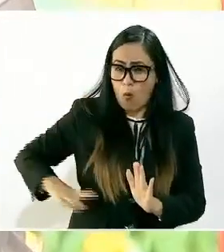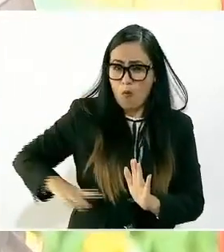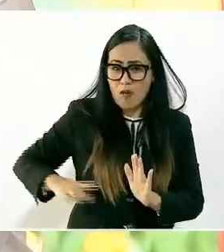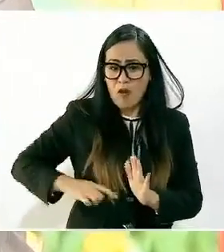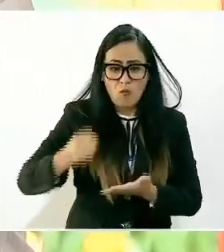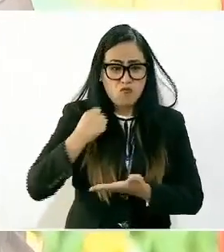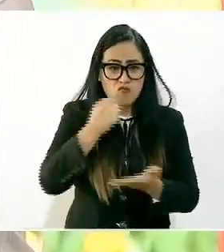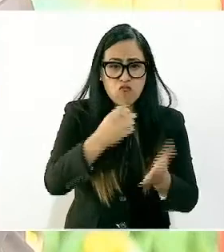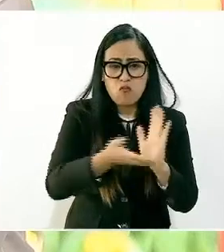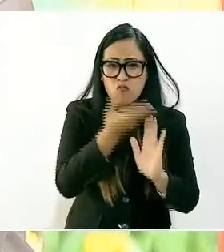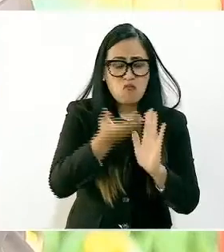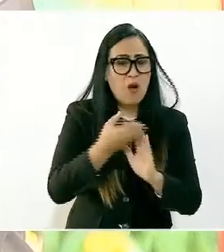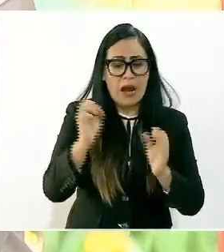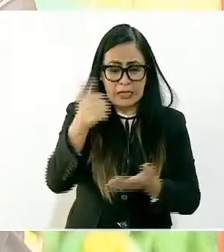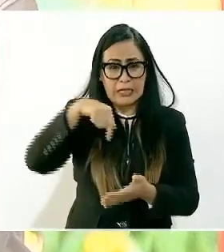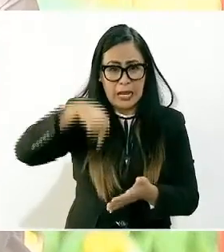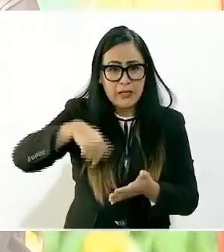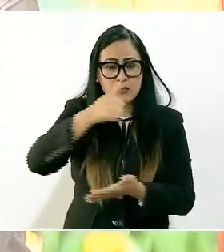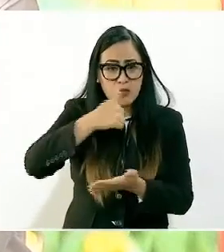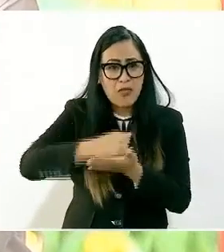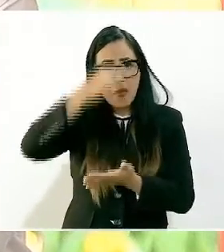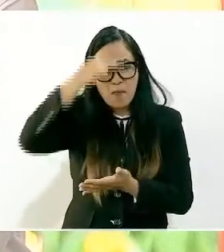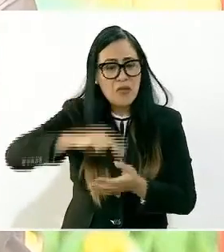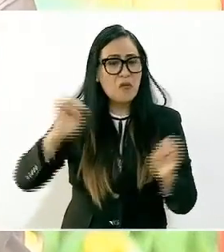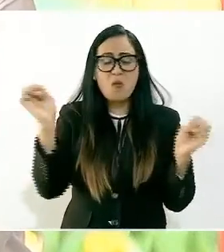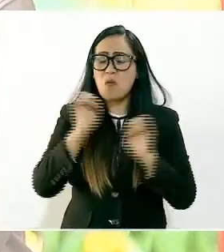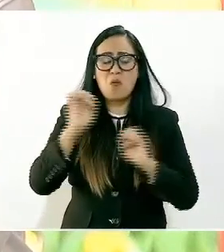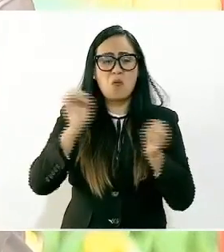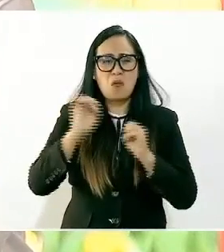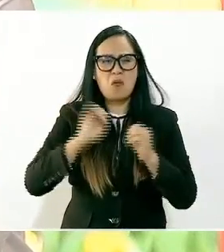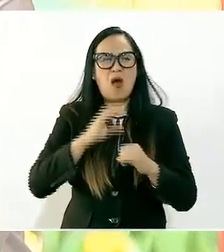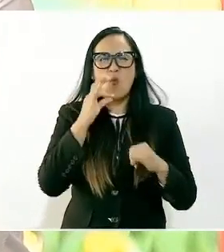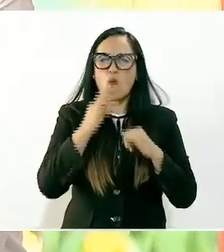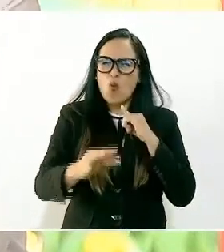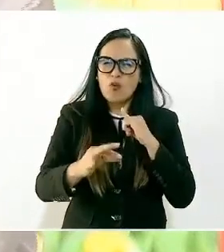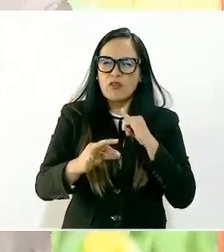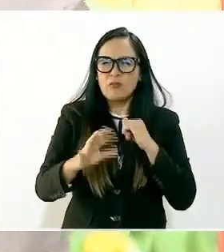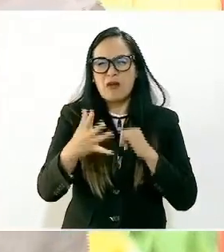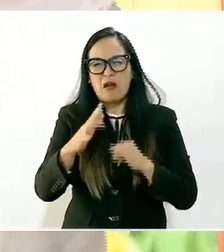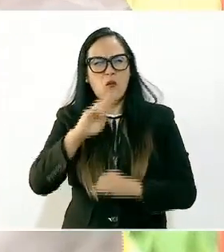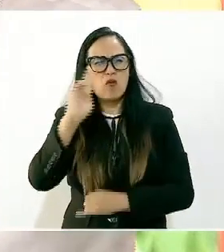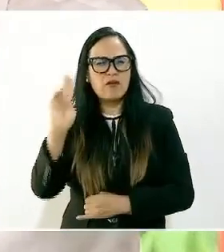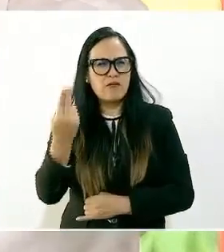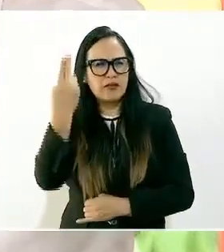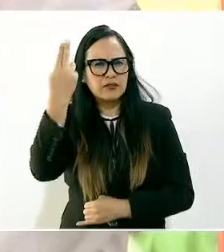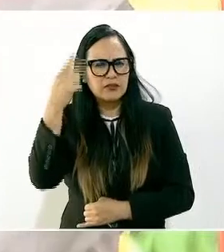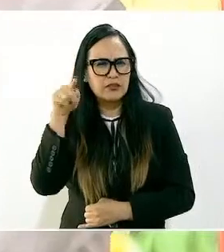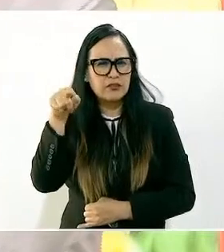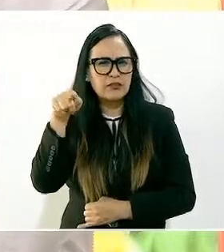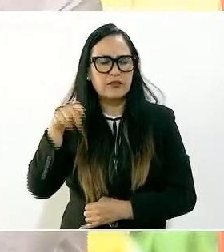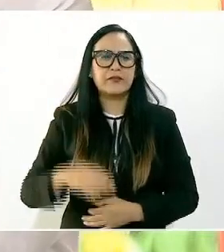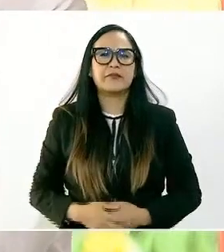Ciudad de México. La última fue la Universidad